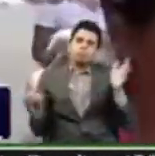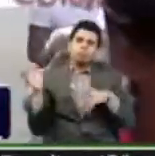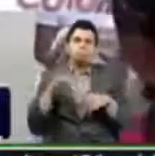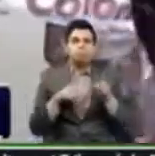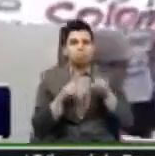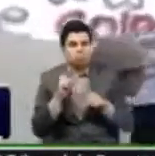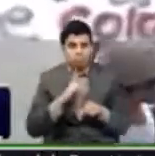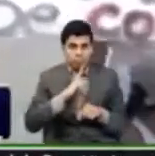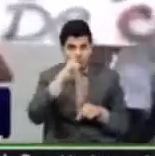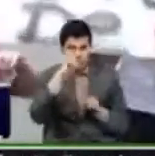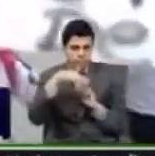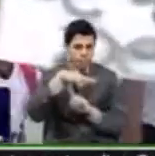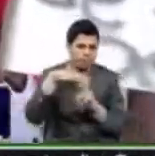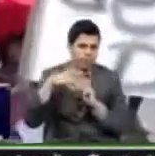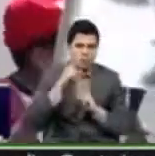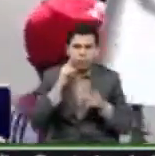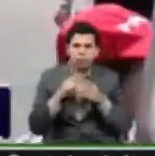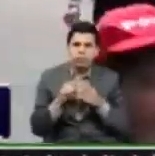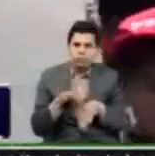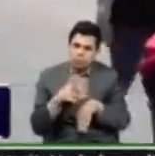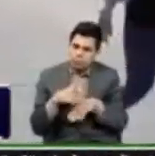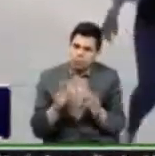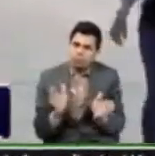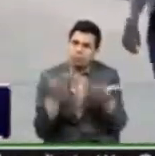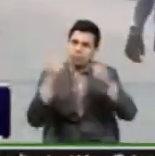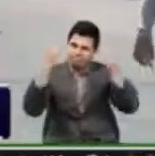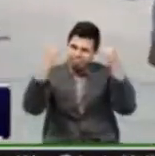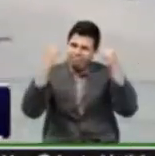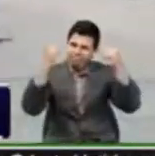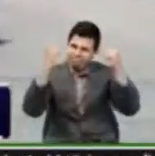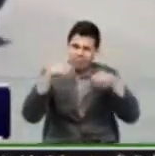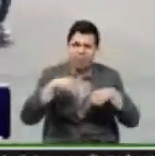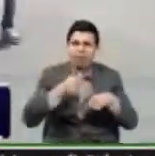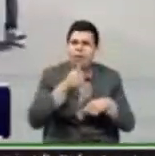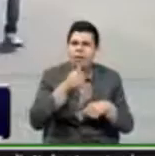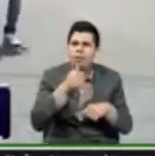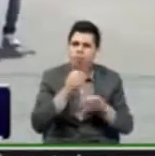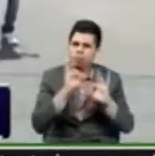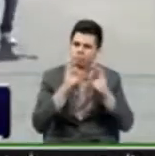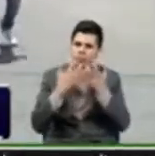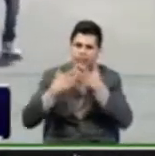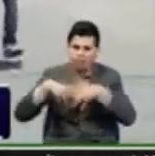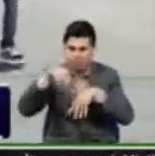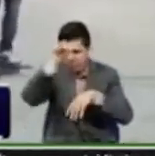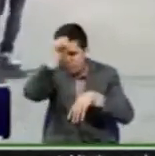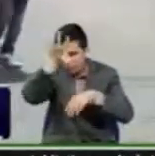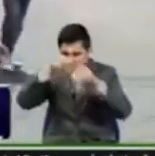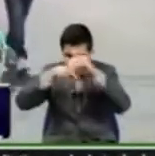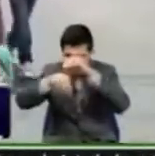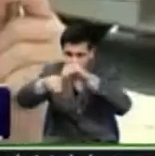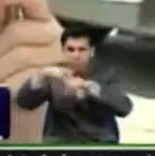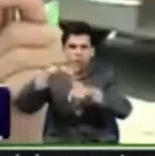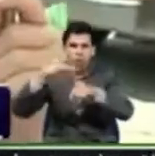algunos líderes ambientalistas con el fin de reclamar el tema del agua y la explotación minera, especialmente en el páramo de